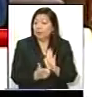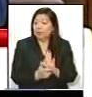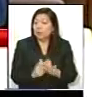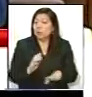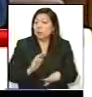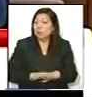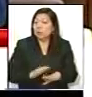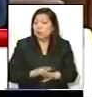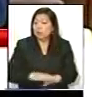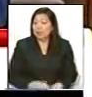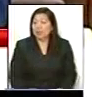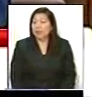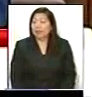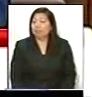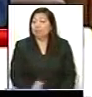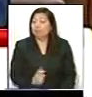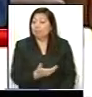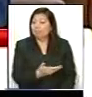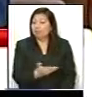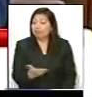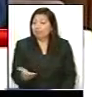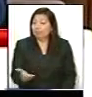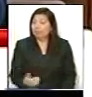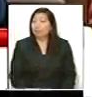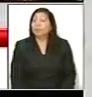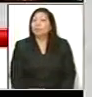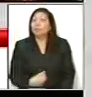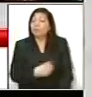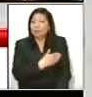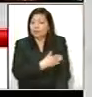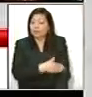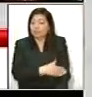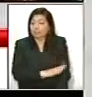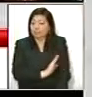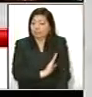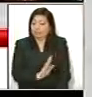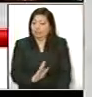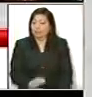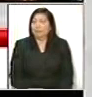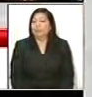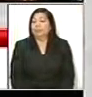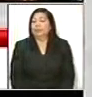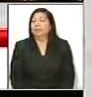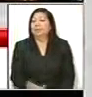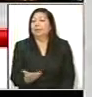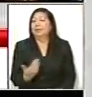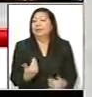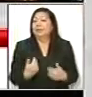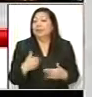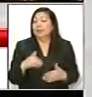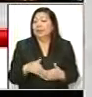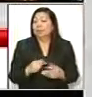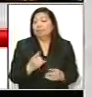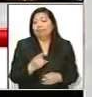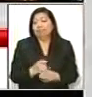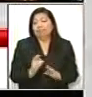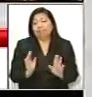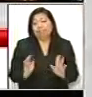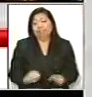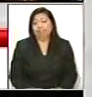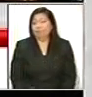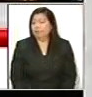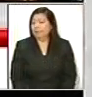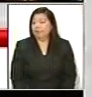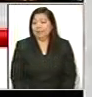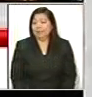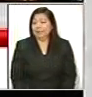sobre inmunidad. Los señores congresistas que estén a favor, congresista, ya estamos en votación y es un pedido, lo tengo que votar. Si usted está en contra, vote en